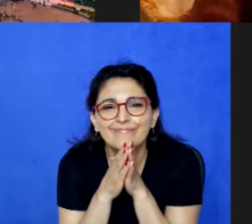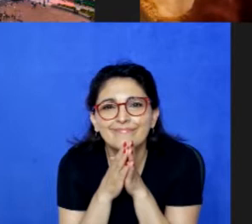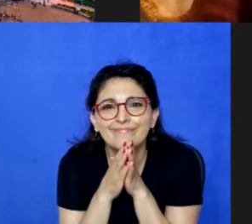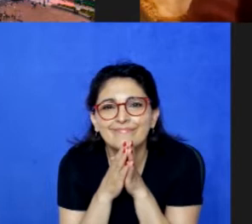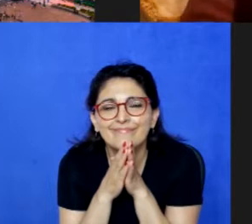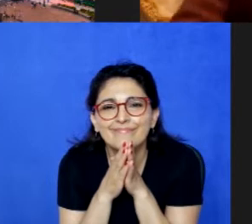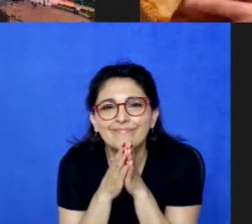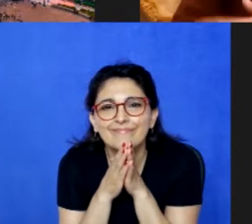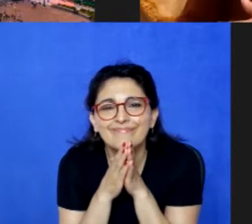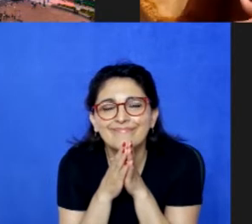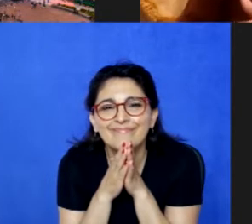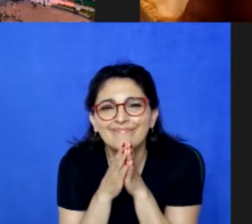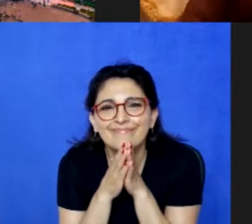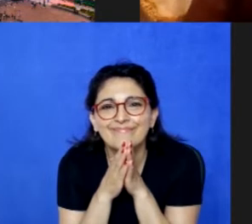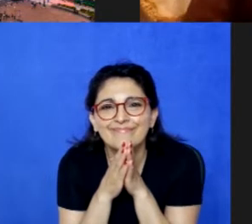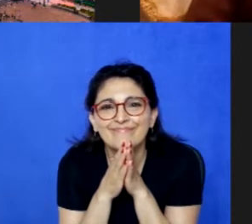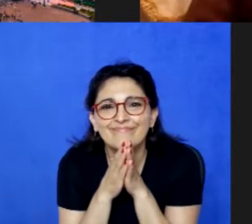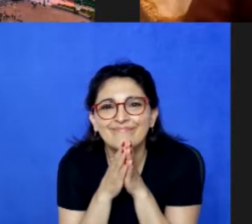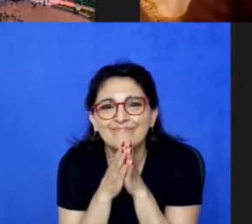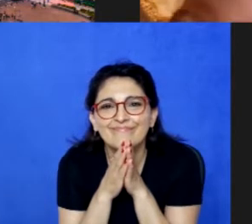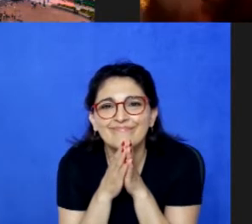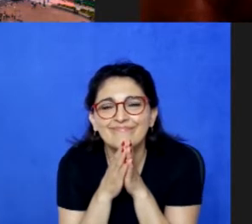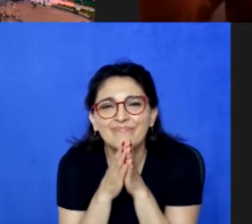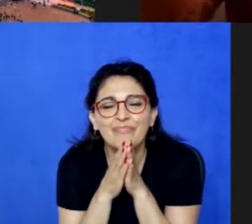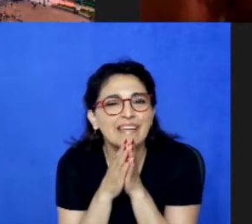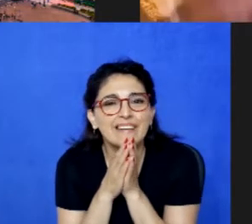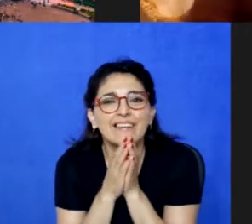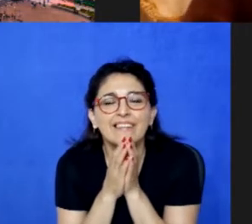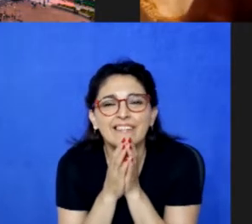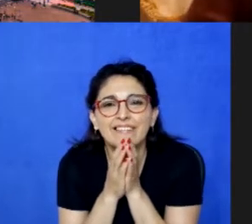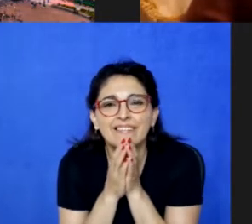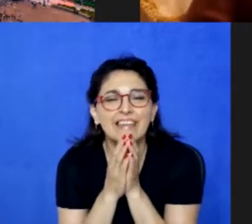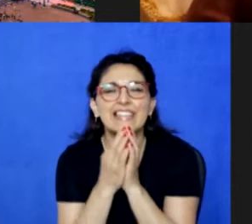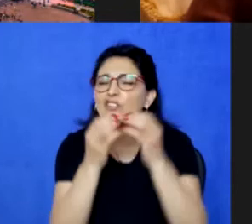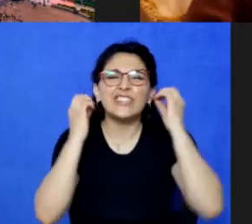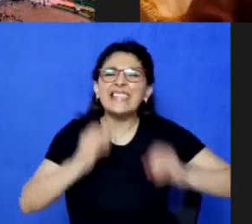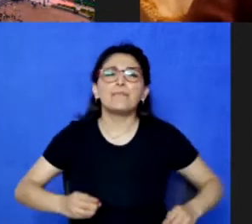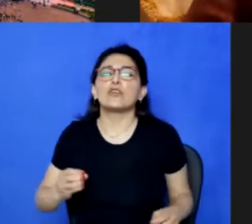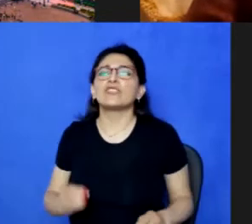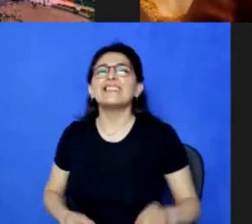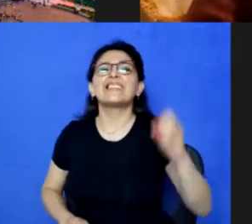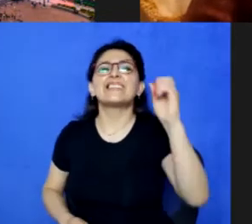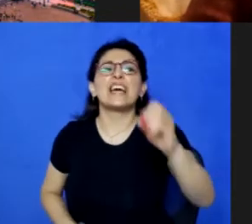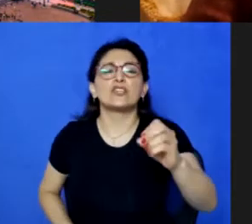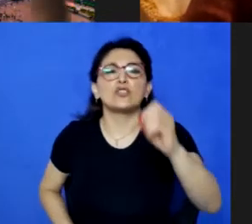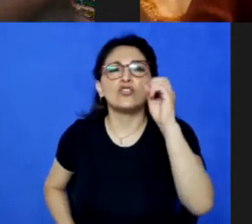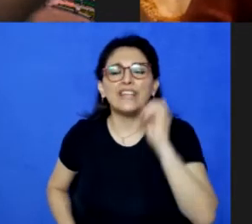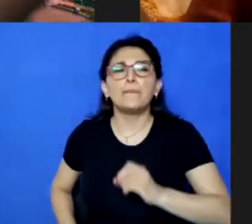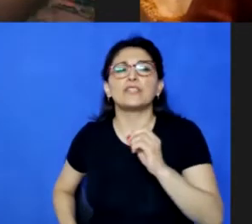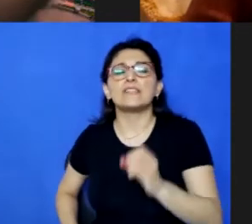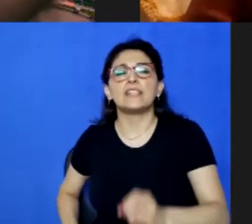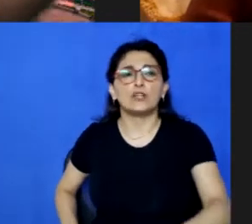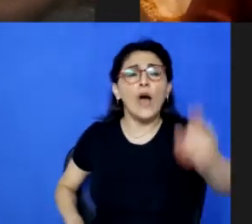vos y comprado en una panadería, ¿no? Psicológicamente. ¿Hace en casa, se dice? cierto,